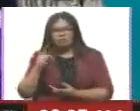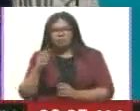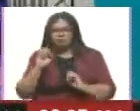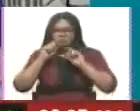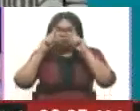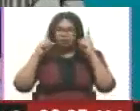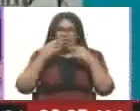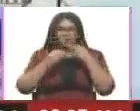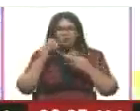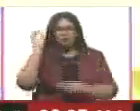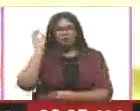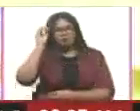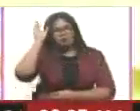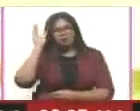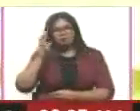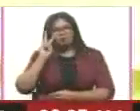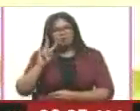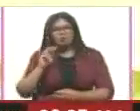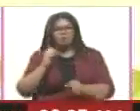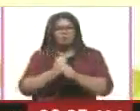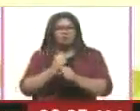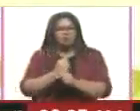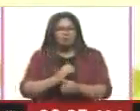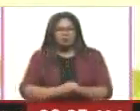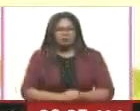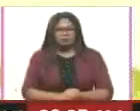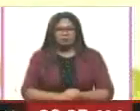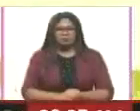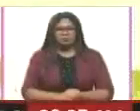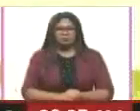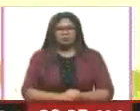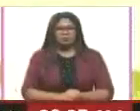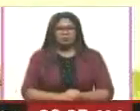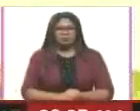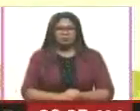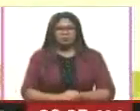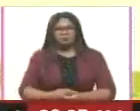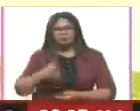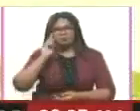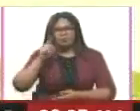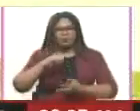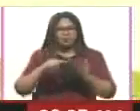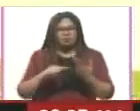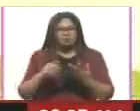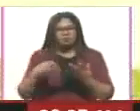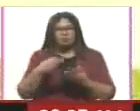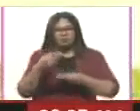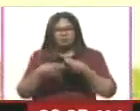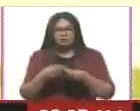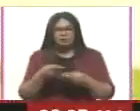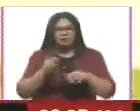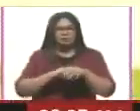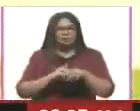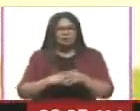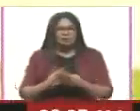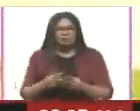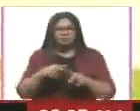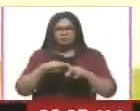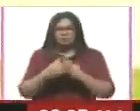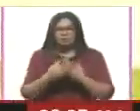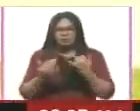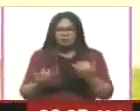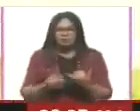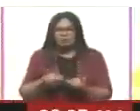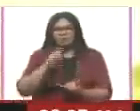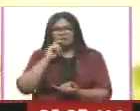con la capacidad que ha habido del trabajo y ver que eso ha podido hacer en la época de circunstancias más difíciles que